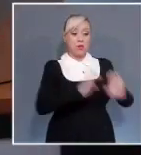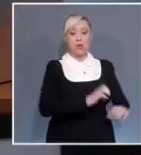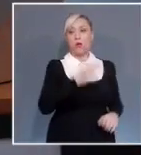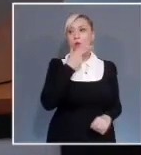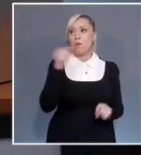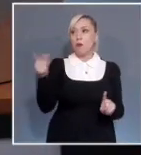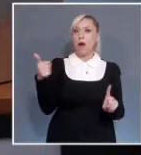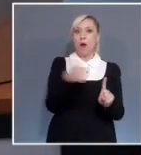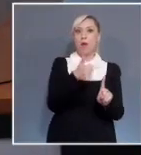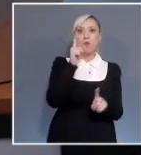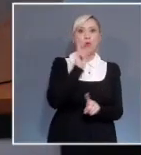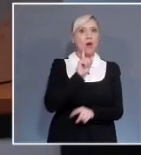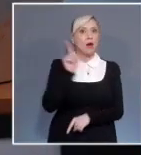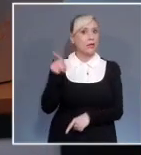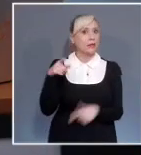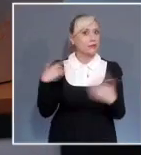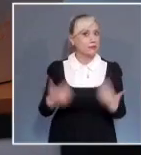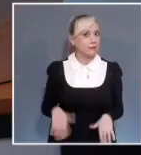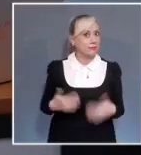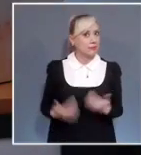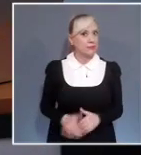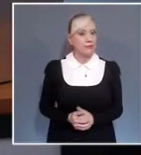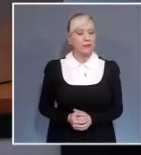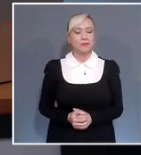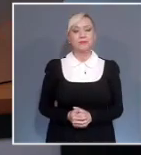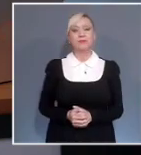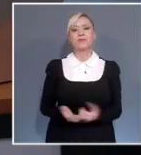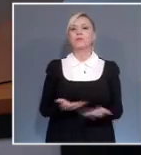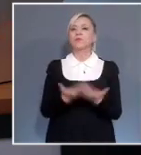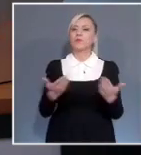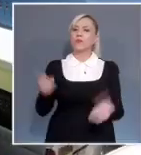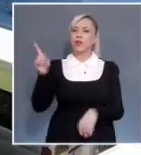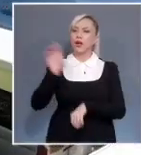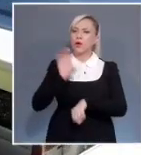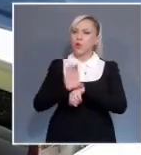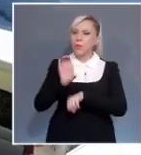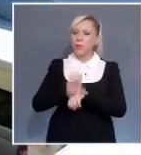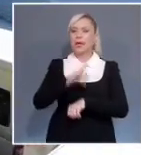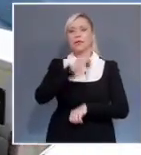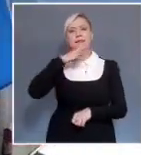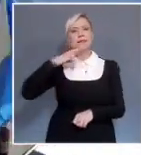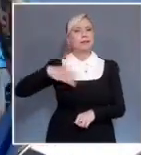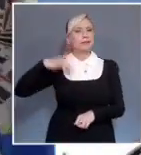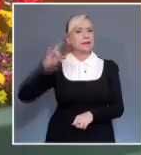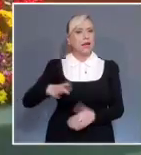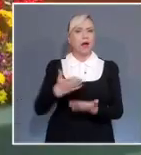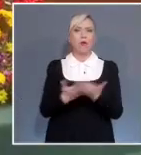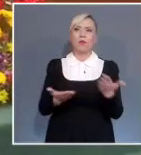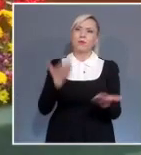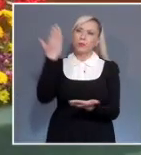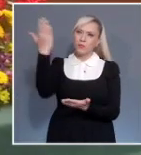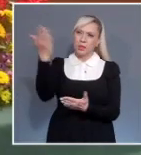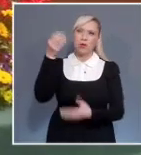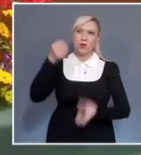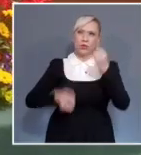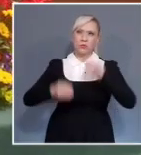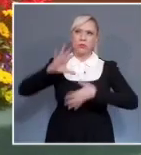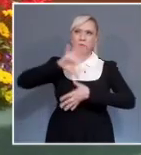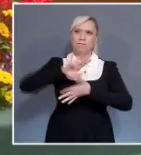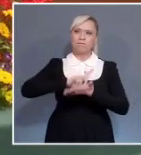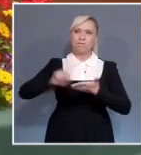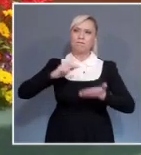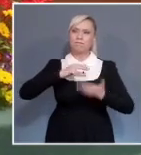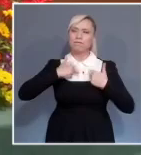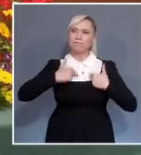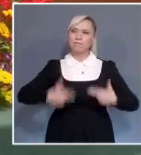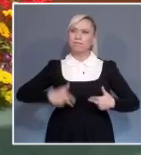Vámonos con más. Colombia y Chile solicitaron a la Corte Interamericana de Derechos Humanos una opinión consultiva sobre las